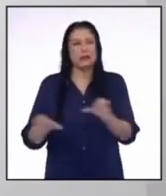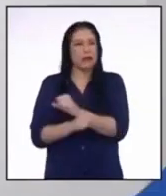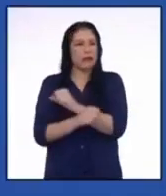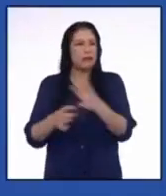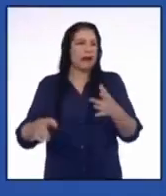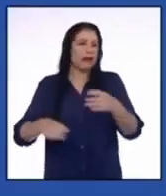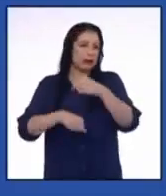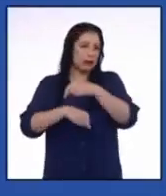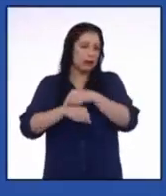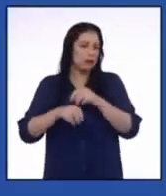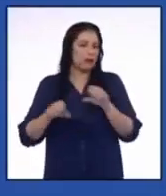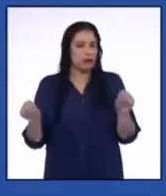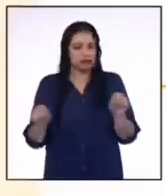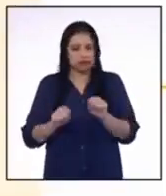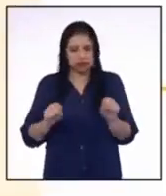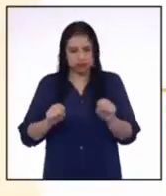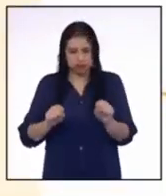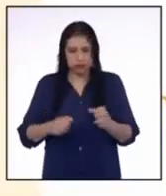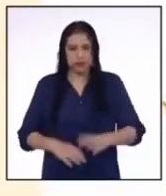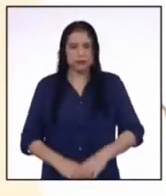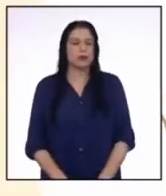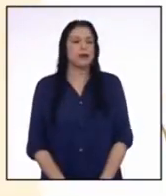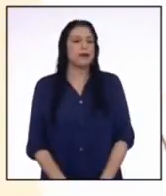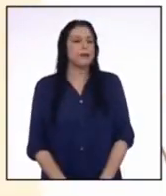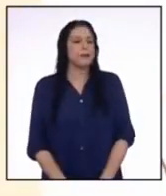por sismo.